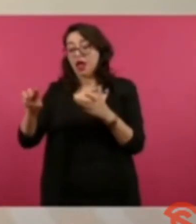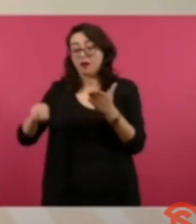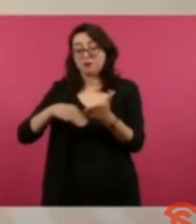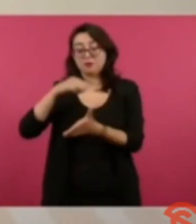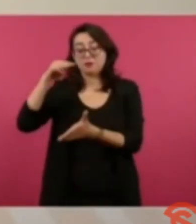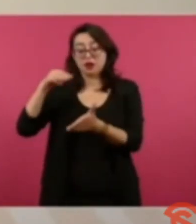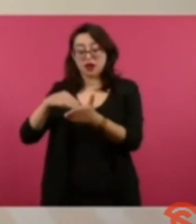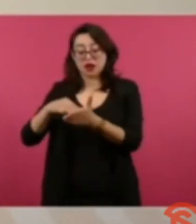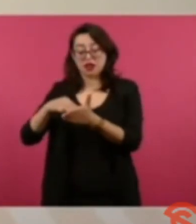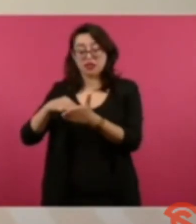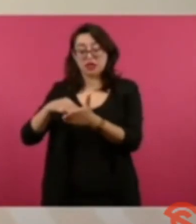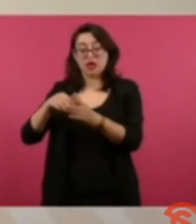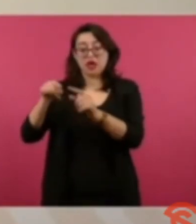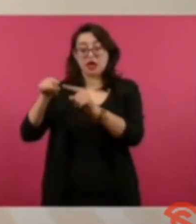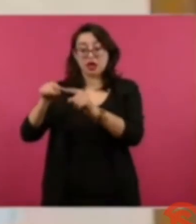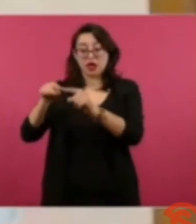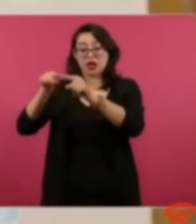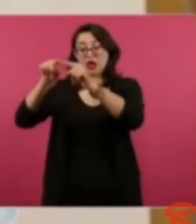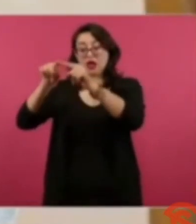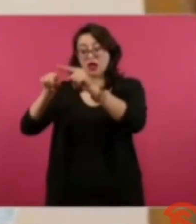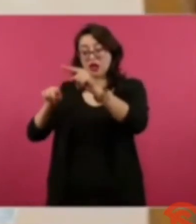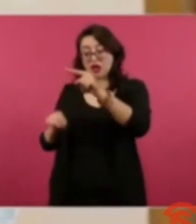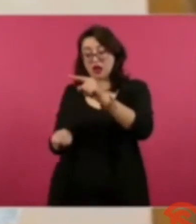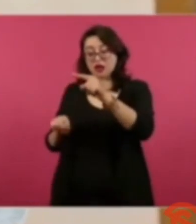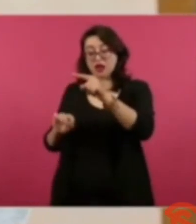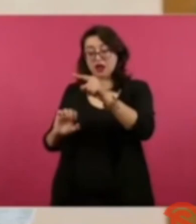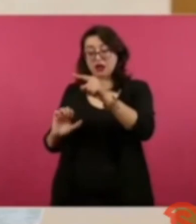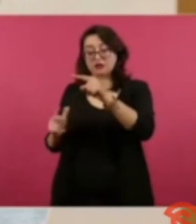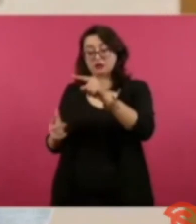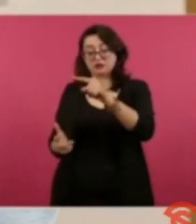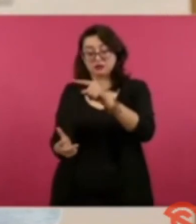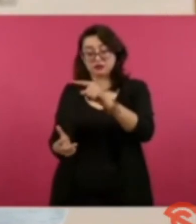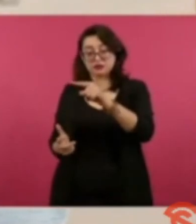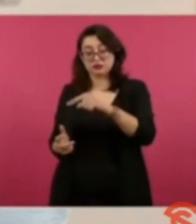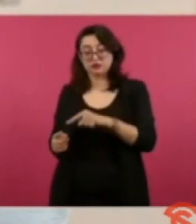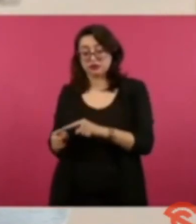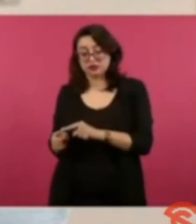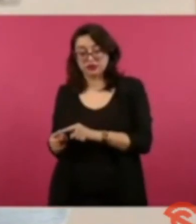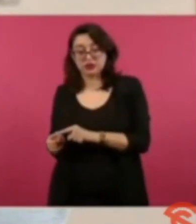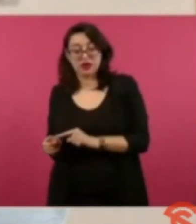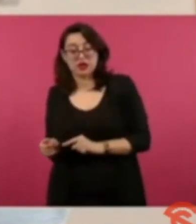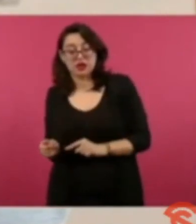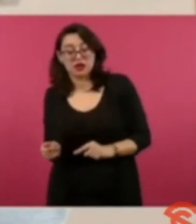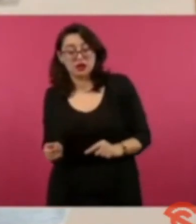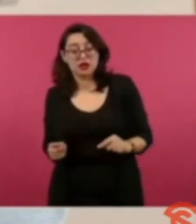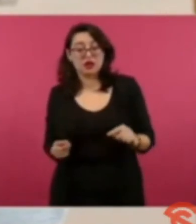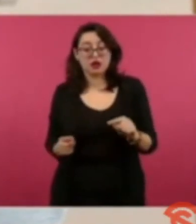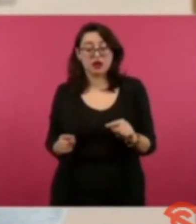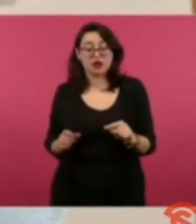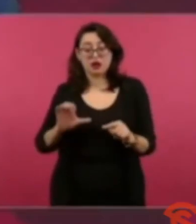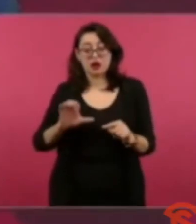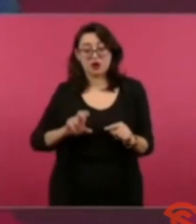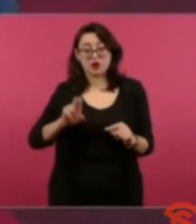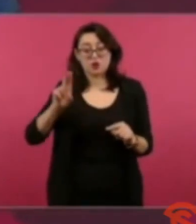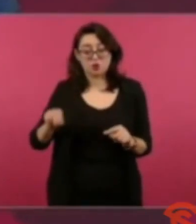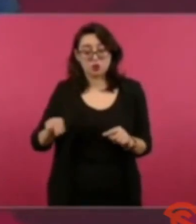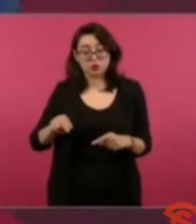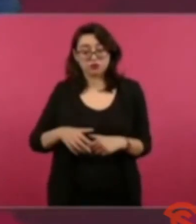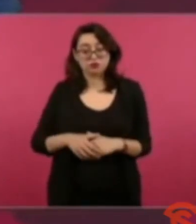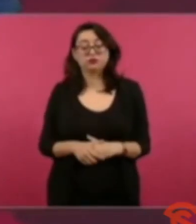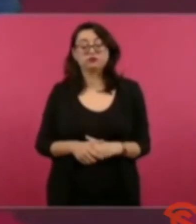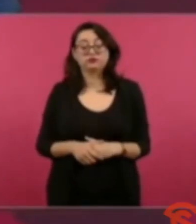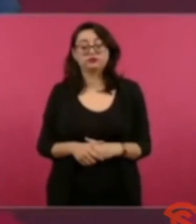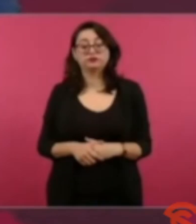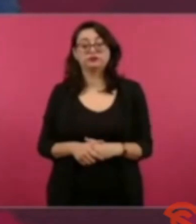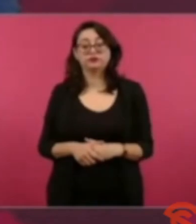de Mérida a Chichén Itzá y de Chichén Itzá a Cancún,